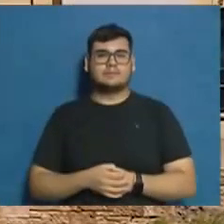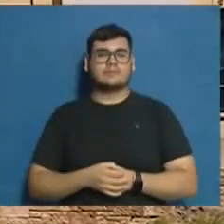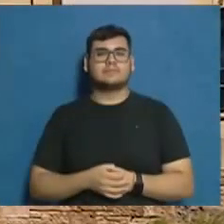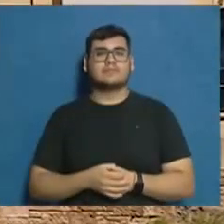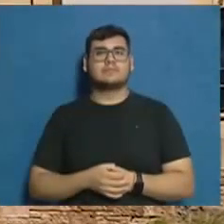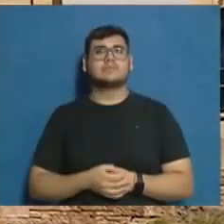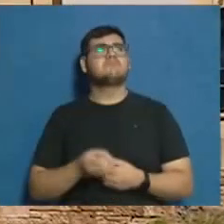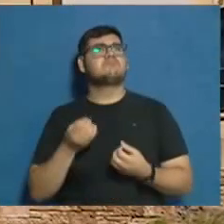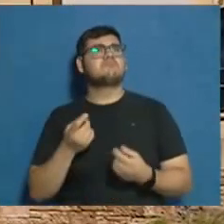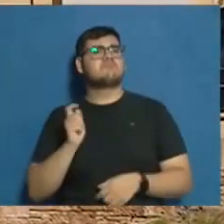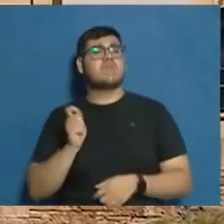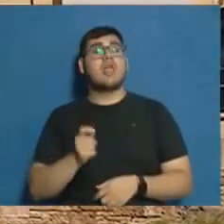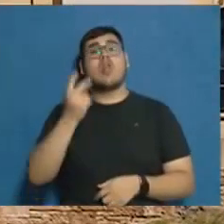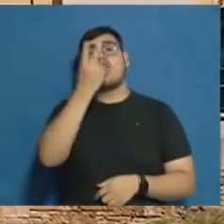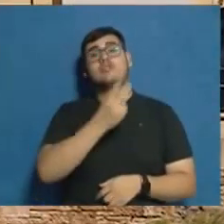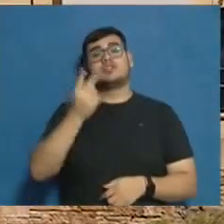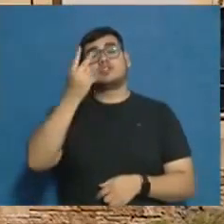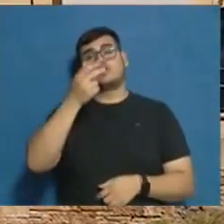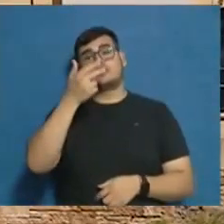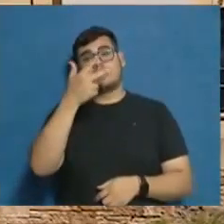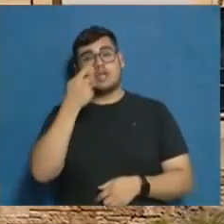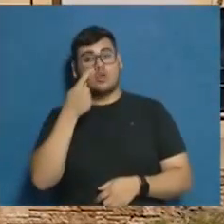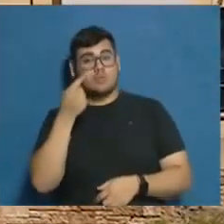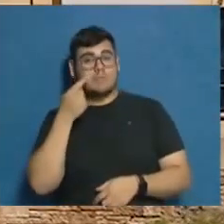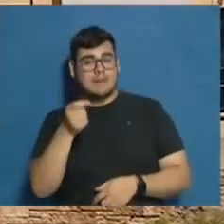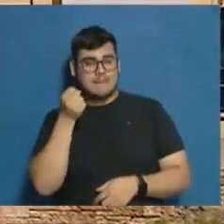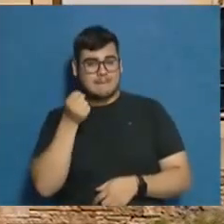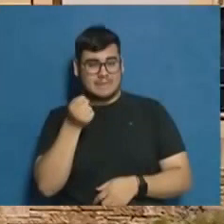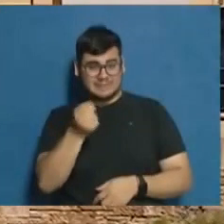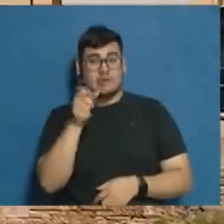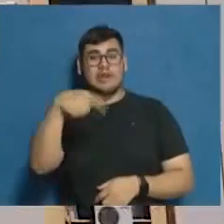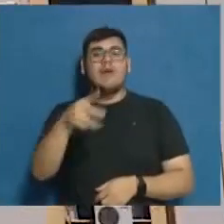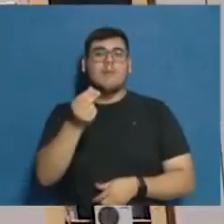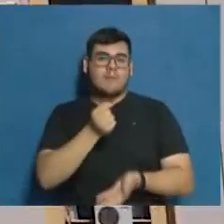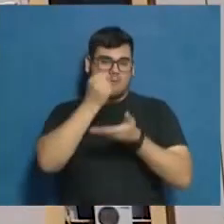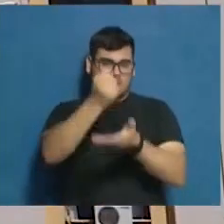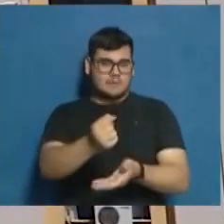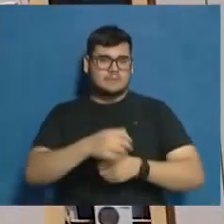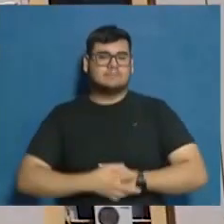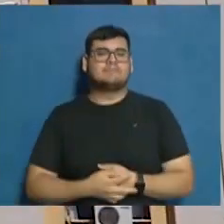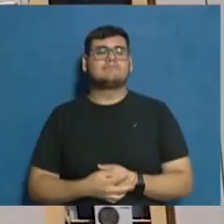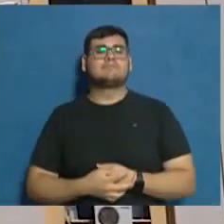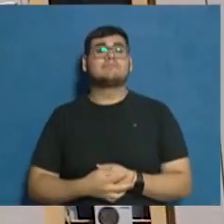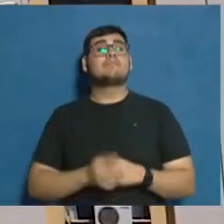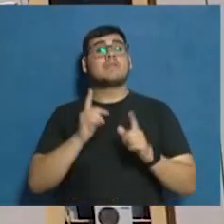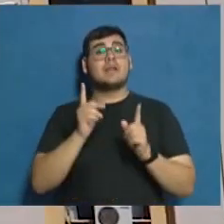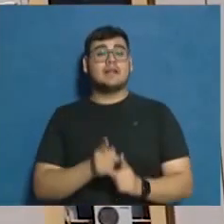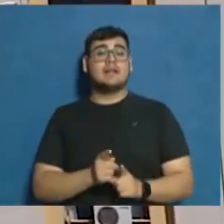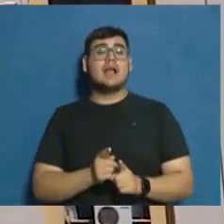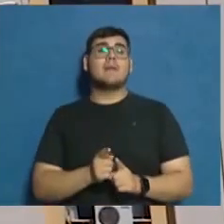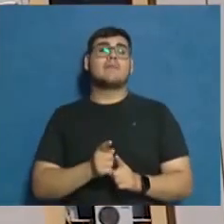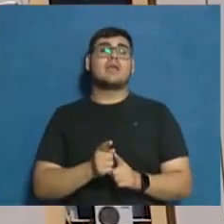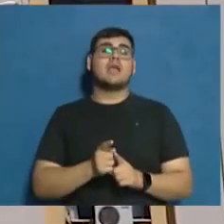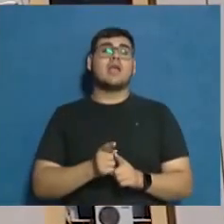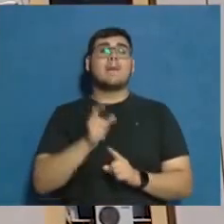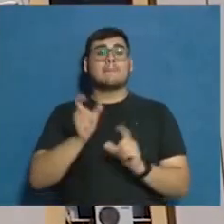hasta 231.600 pesos. Además, en el decreto se menciona que la medida será extensiva al personal policial